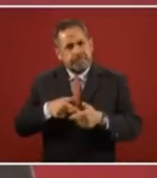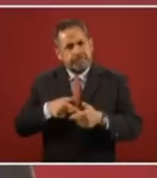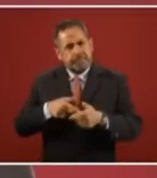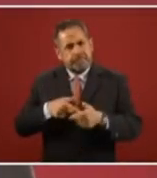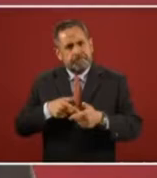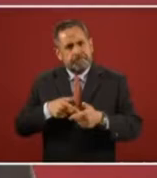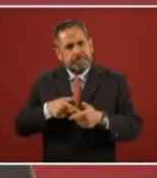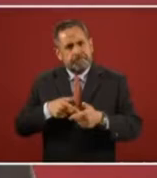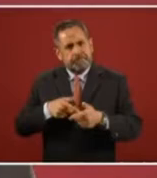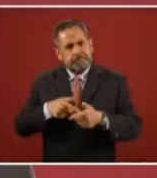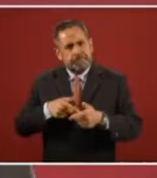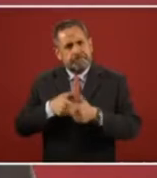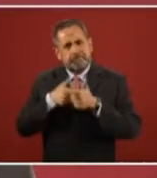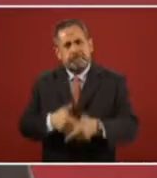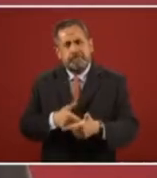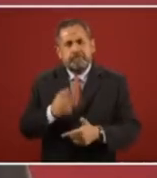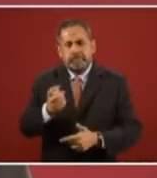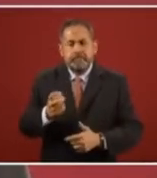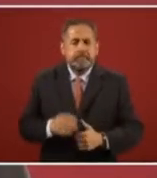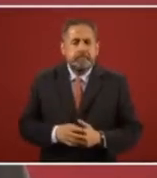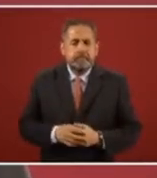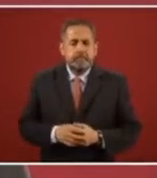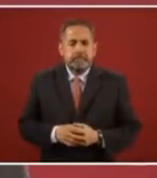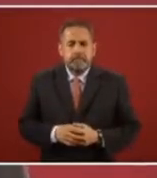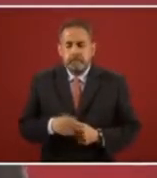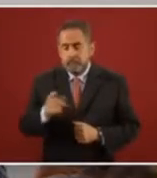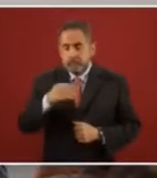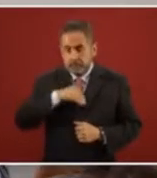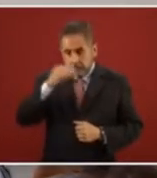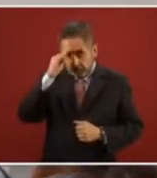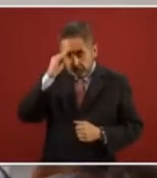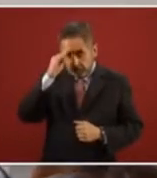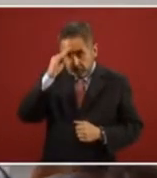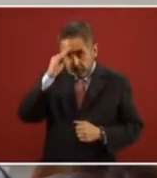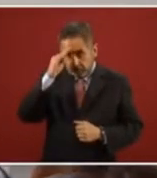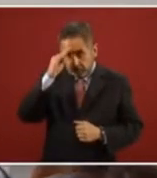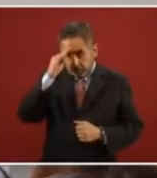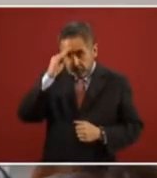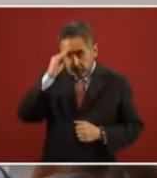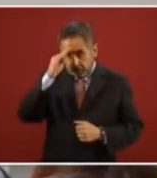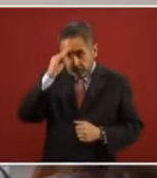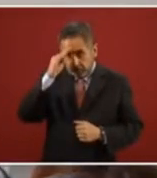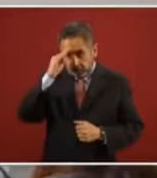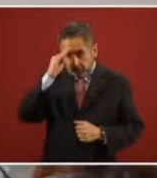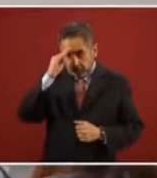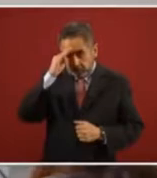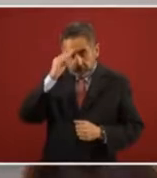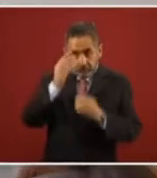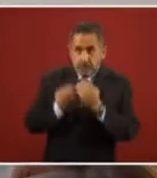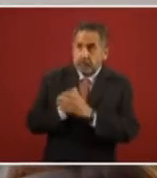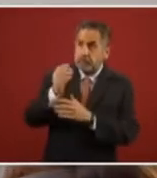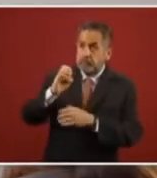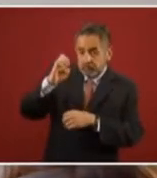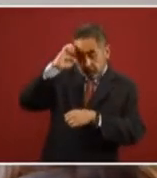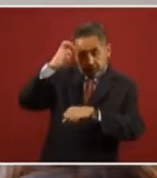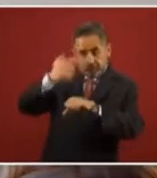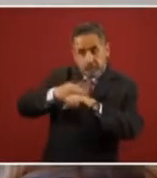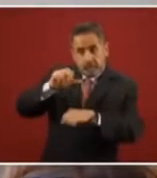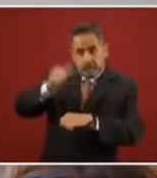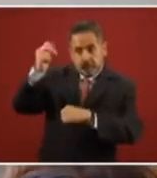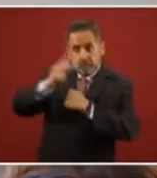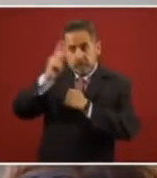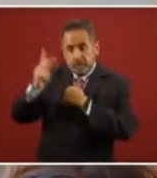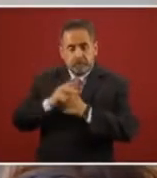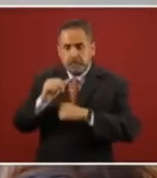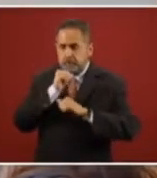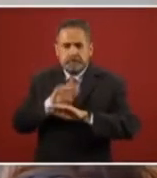contiene tres estantes no tengo pensado salir para reventar bad living al extranjero